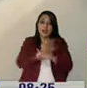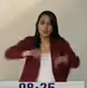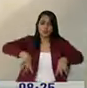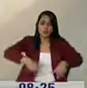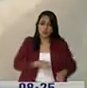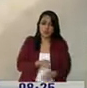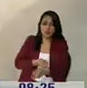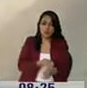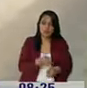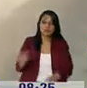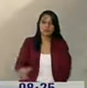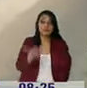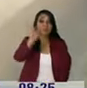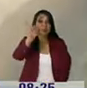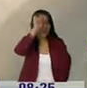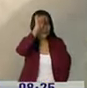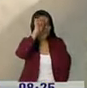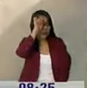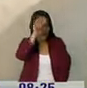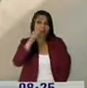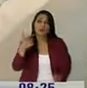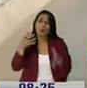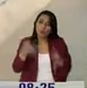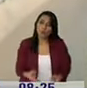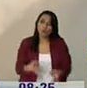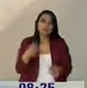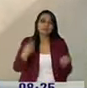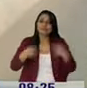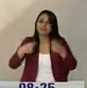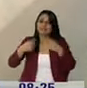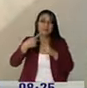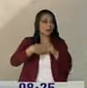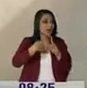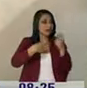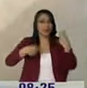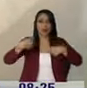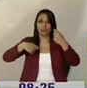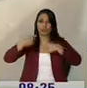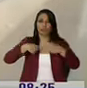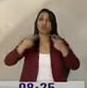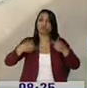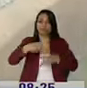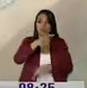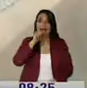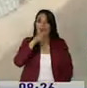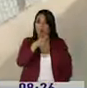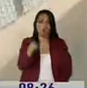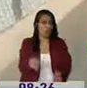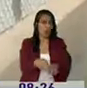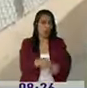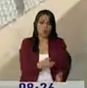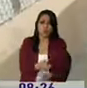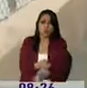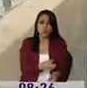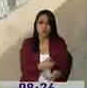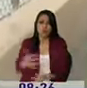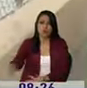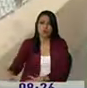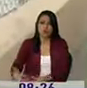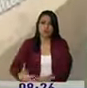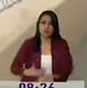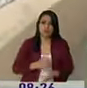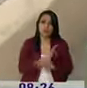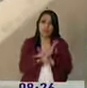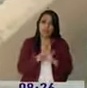los sábados y domingos que se realiza la feria realizamos hidrolavado y la recolección.